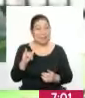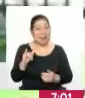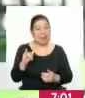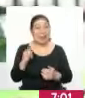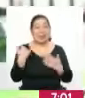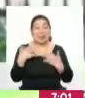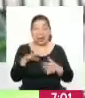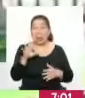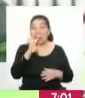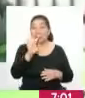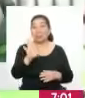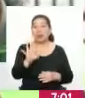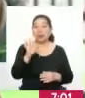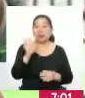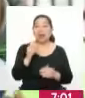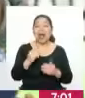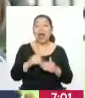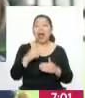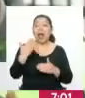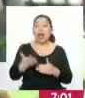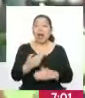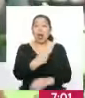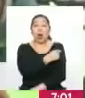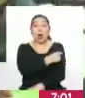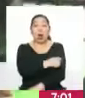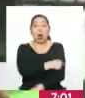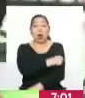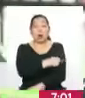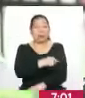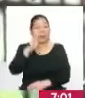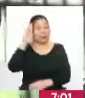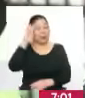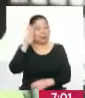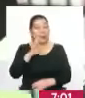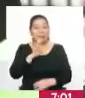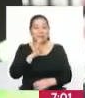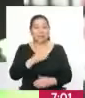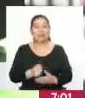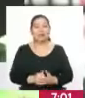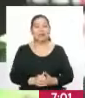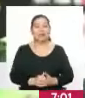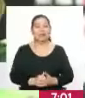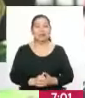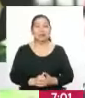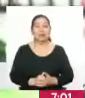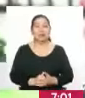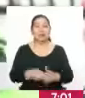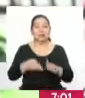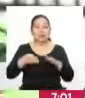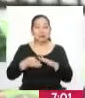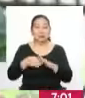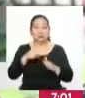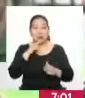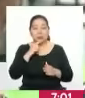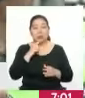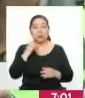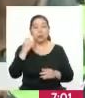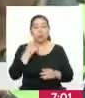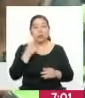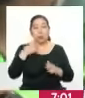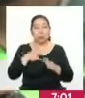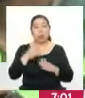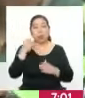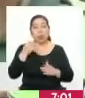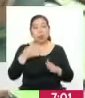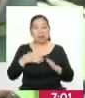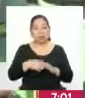sido ubicada. Estamos en los exteriores del hospital militar. Vamos a escuchar al general Lozano. Ella ya está internada, ¿no?, en emergencia,